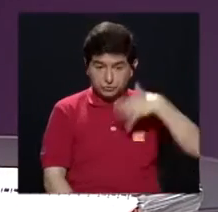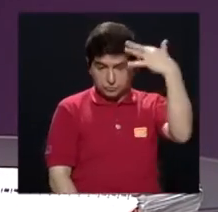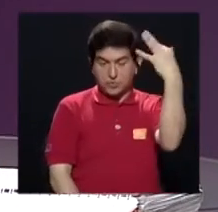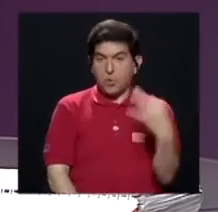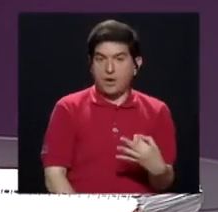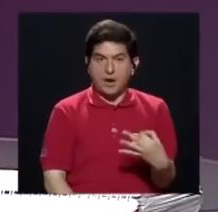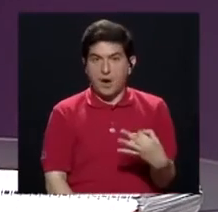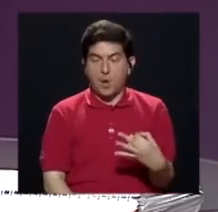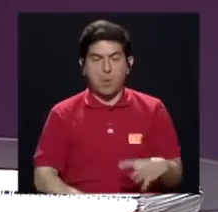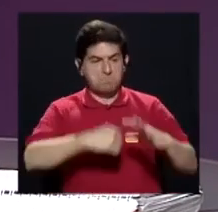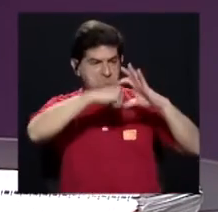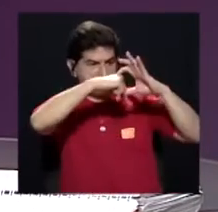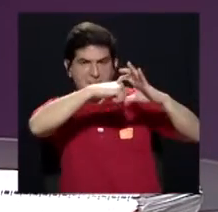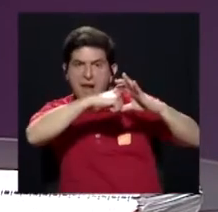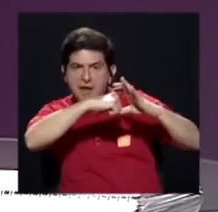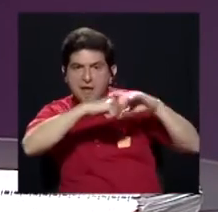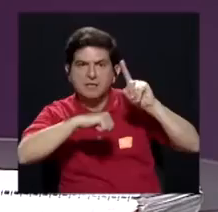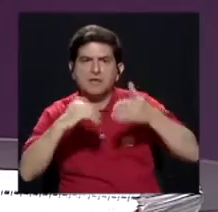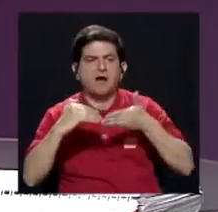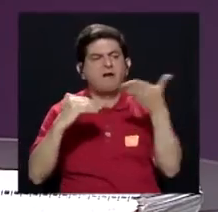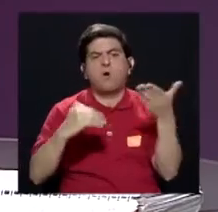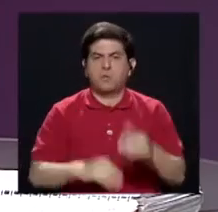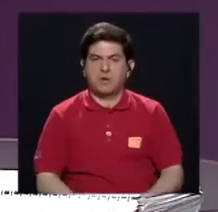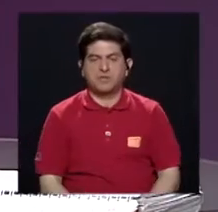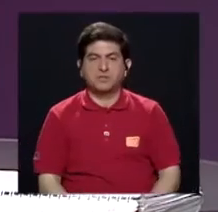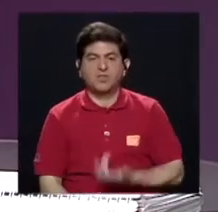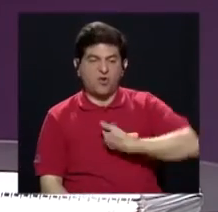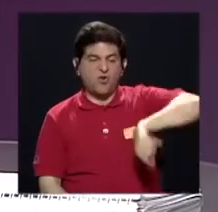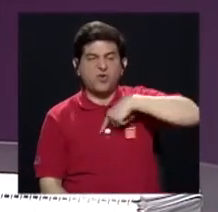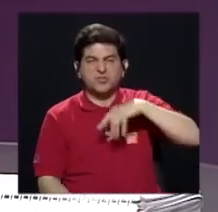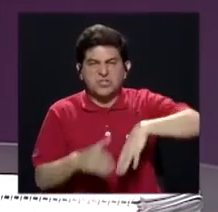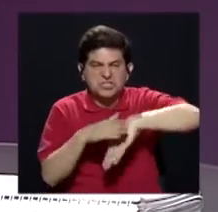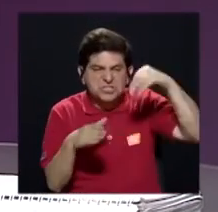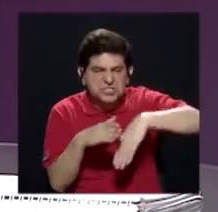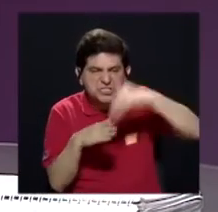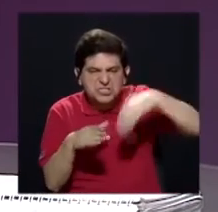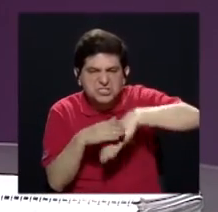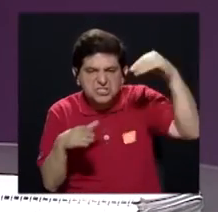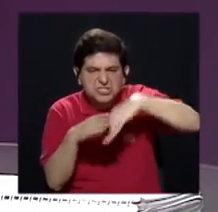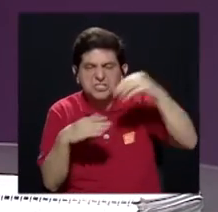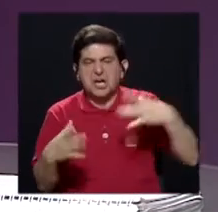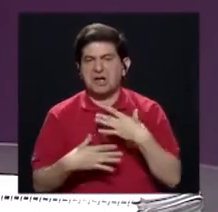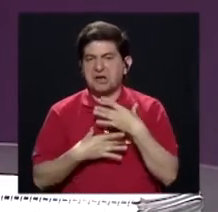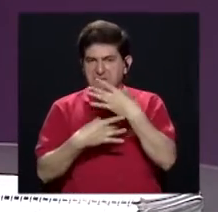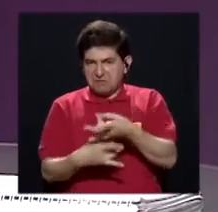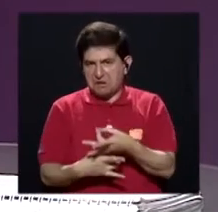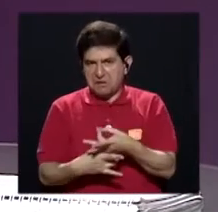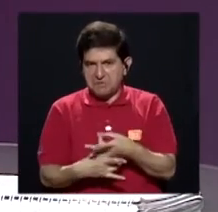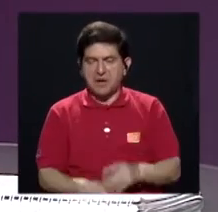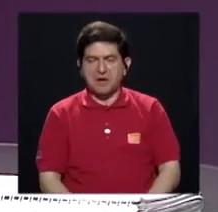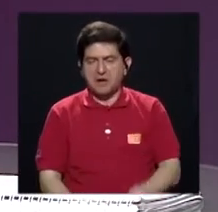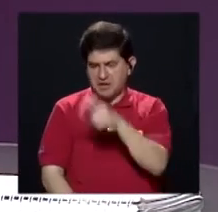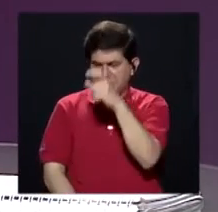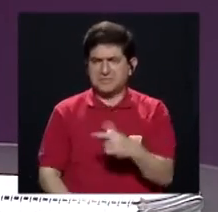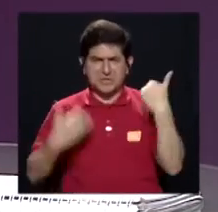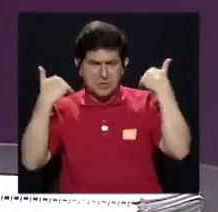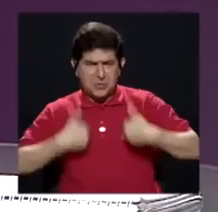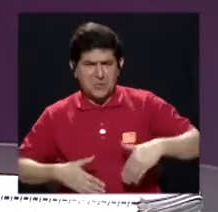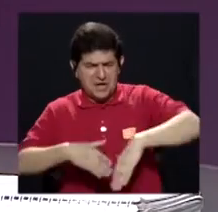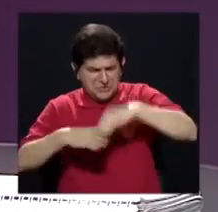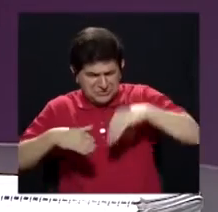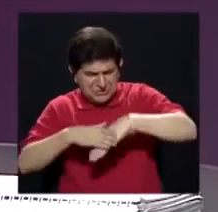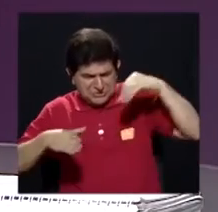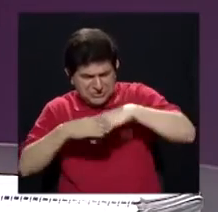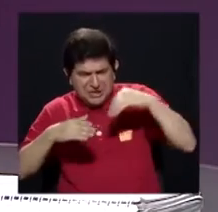creo que el planeta es un objeto en donde hemos extraído lo que nos interesaba, el ser humano ha utilizado